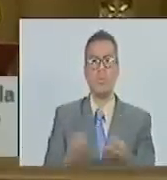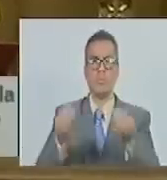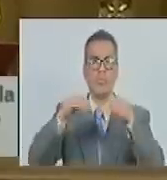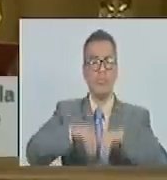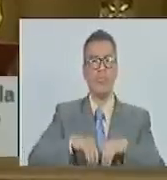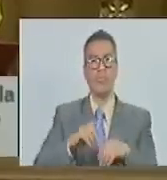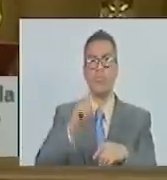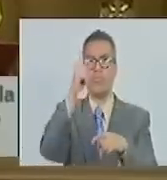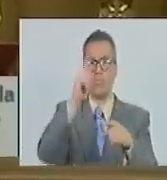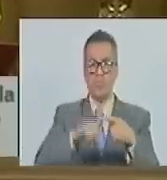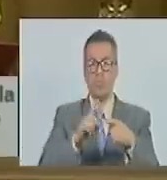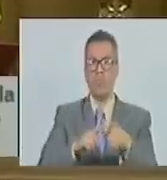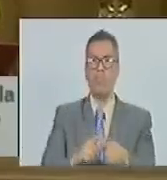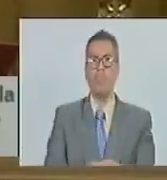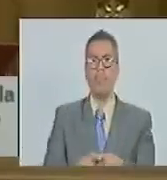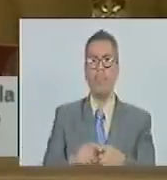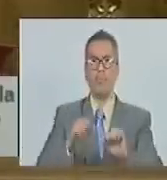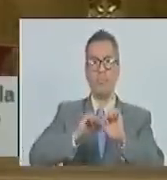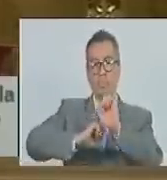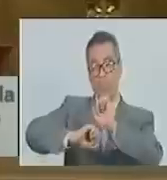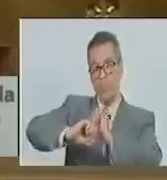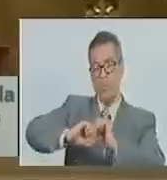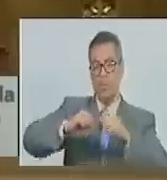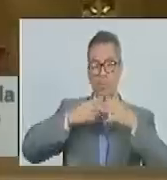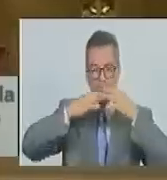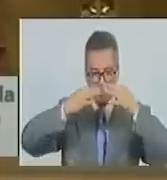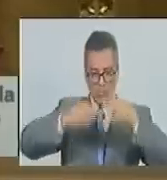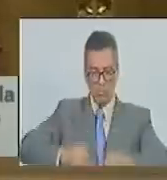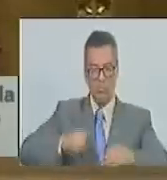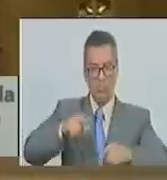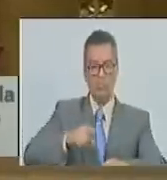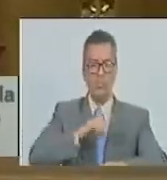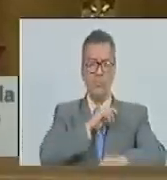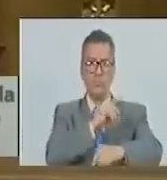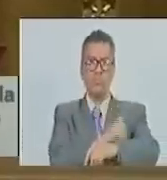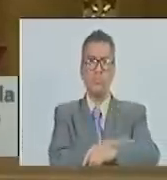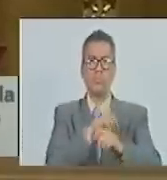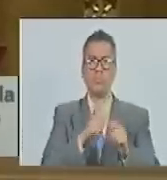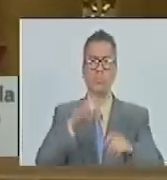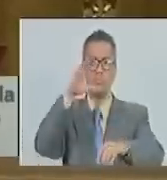Acuerda, primero, rechazar de manera categórica la